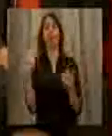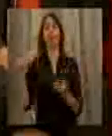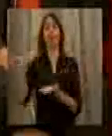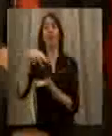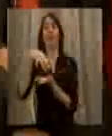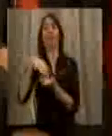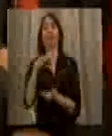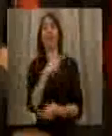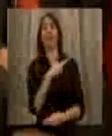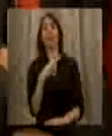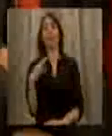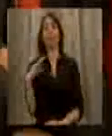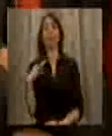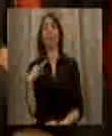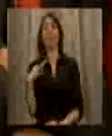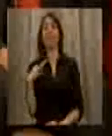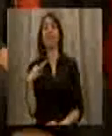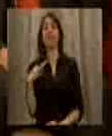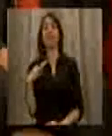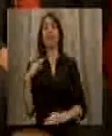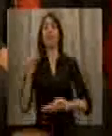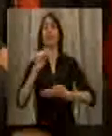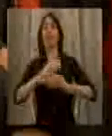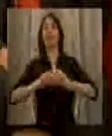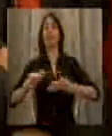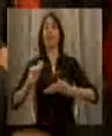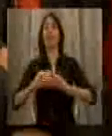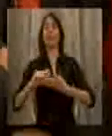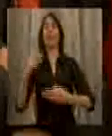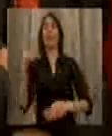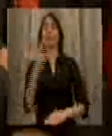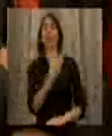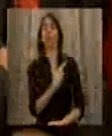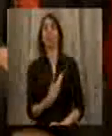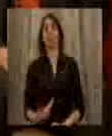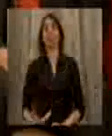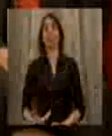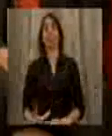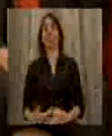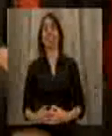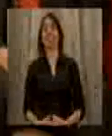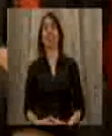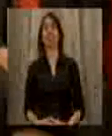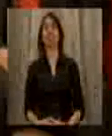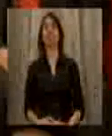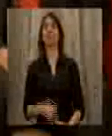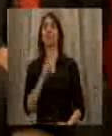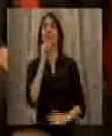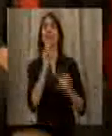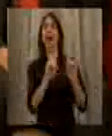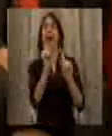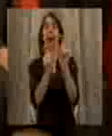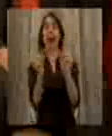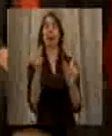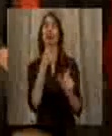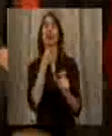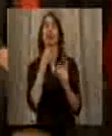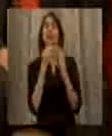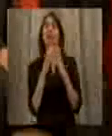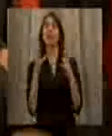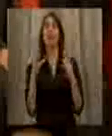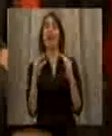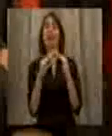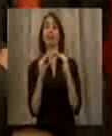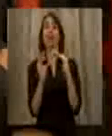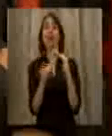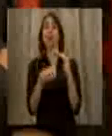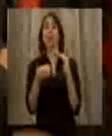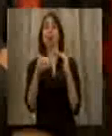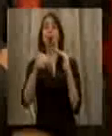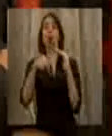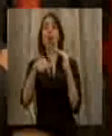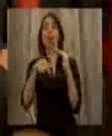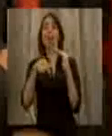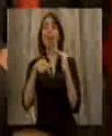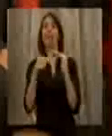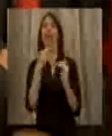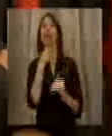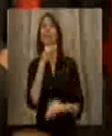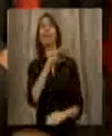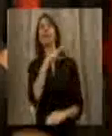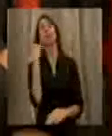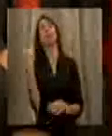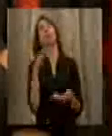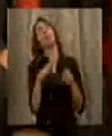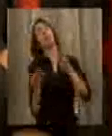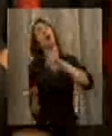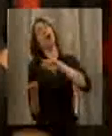Ministerio de la Secretaría de la Presidencia. No sé si hay alguno que le guste tanto la moneda que quiera morirse